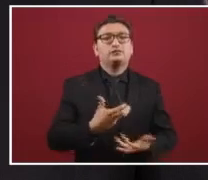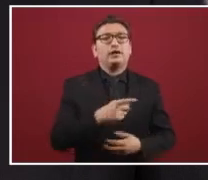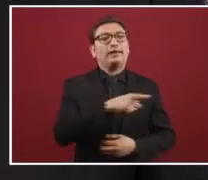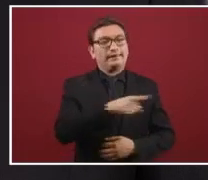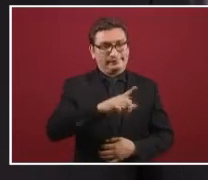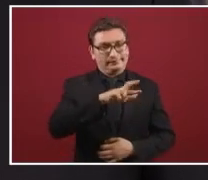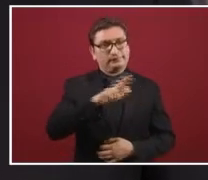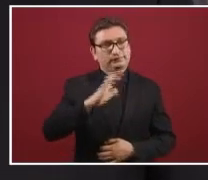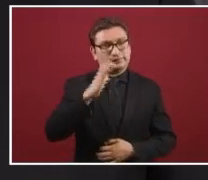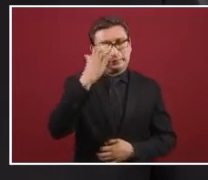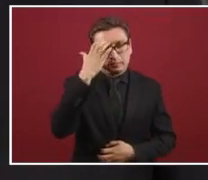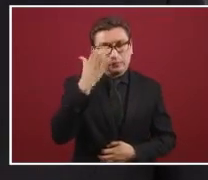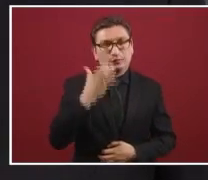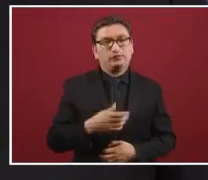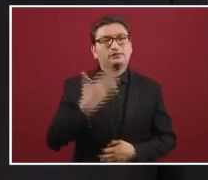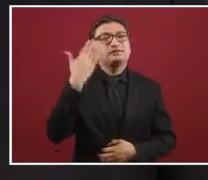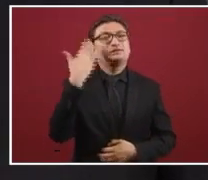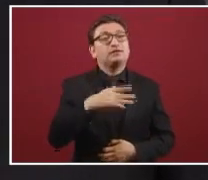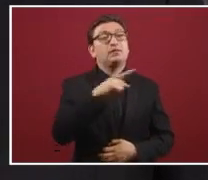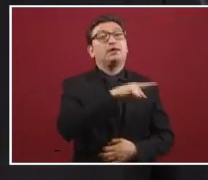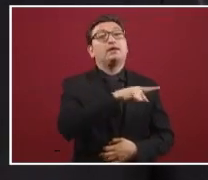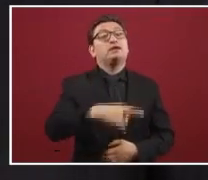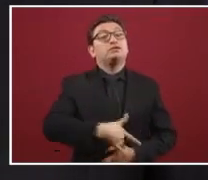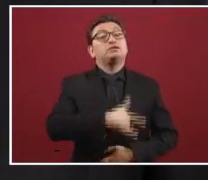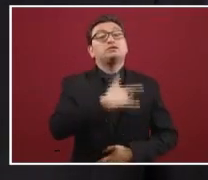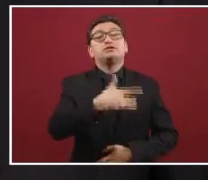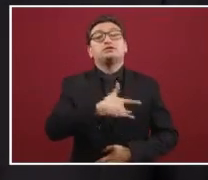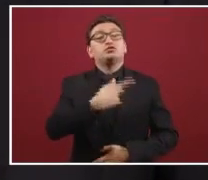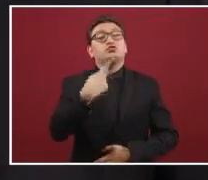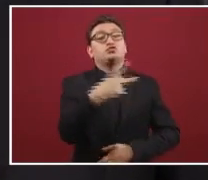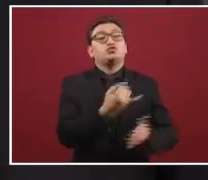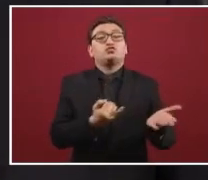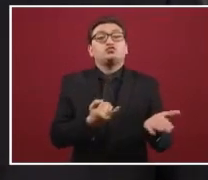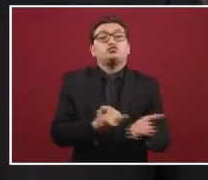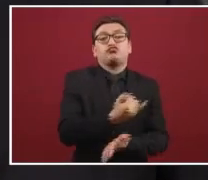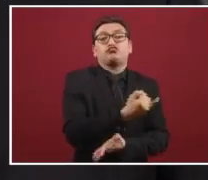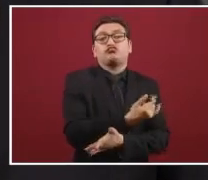reconocen que de manera deliberada